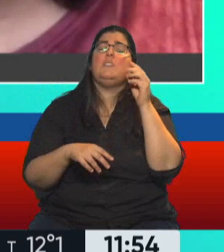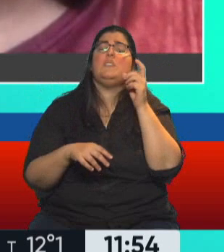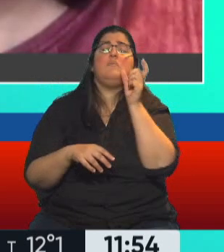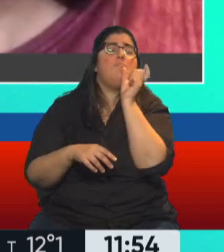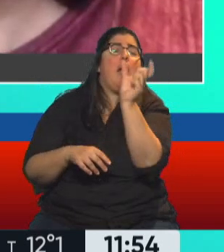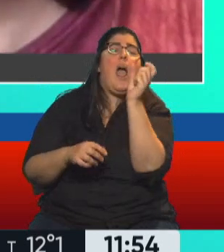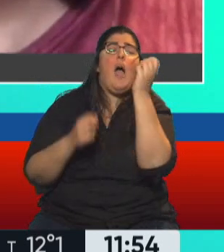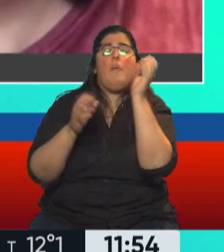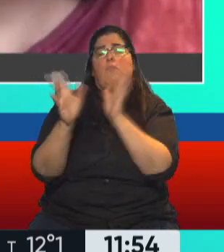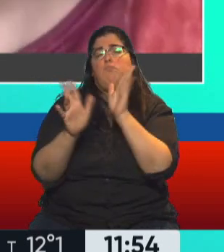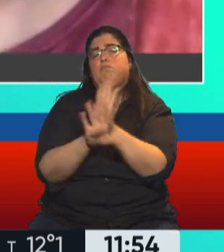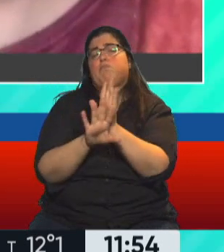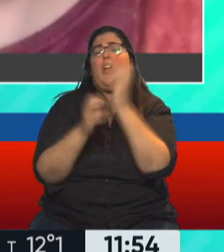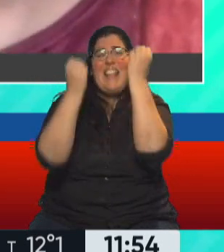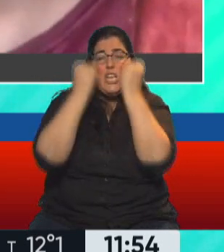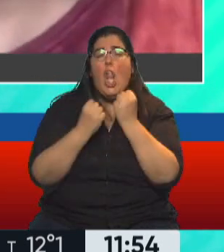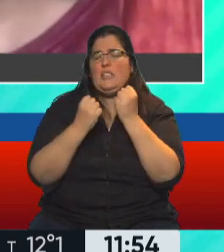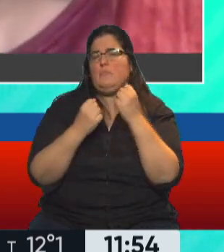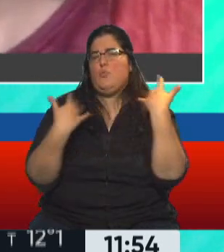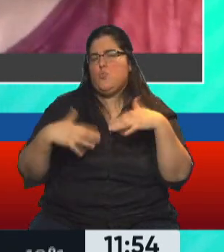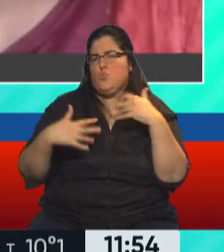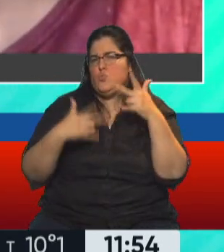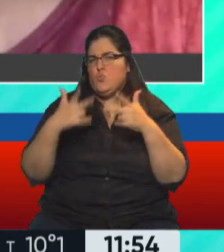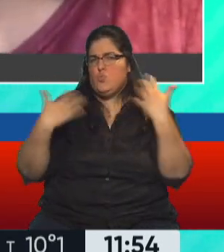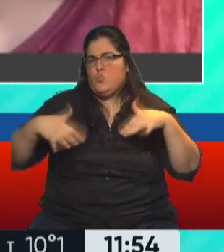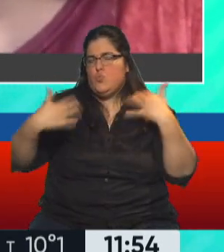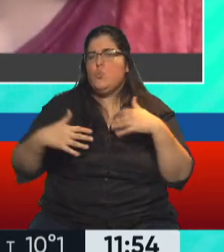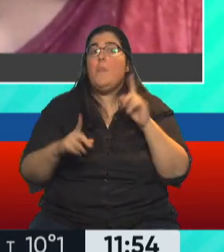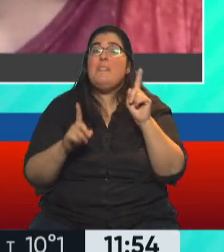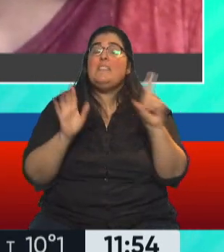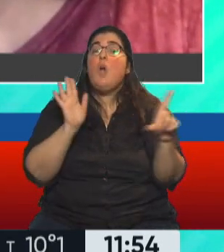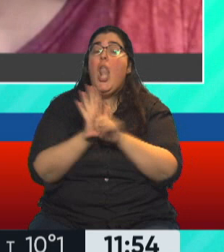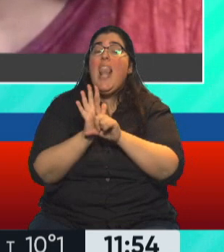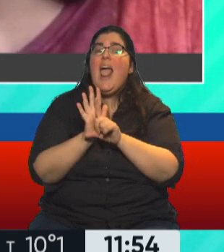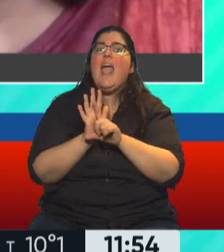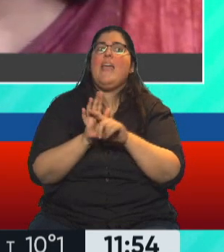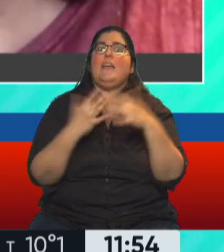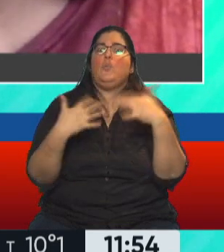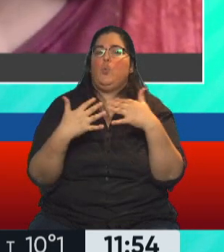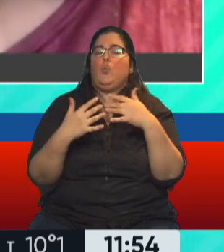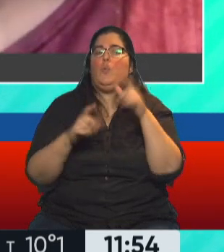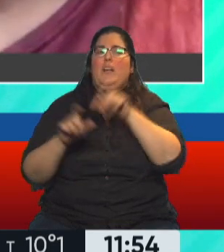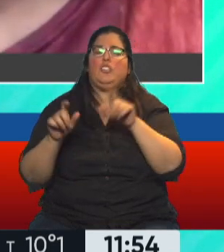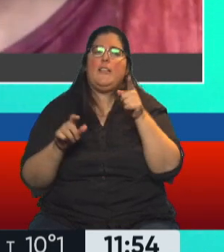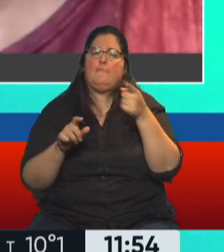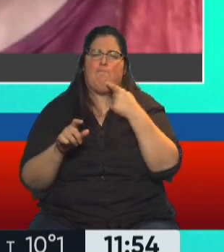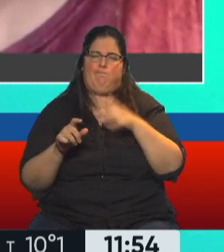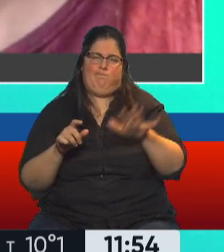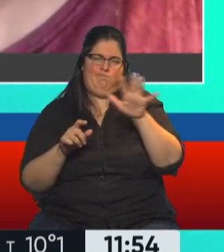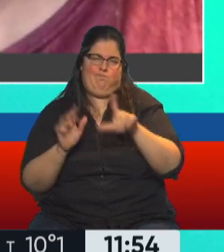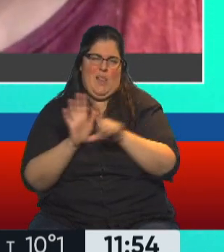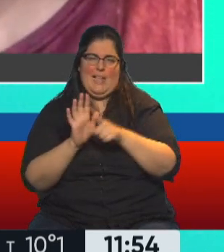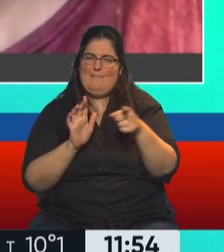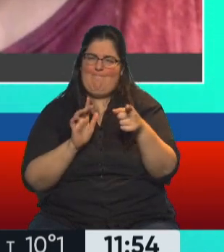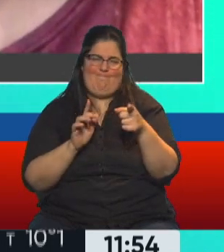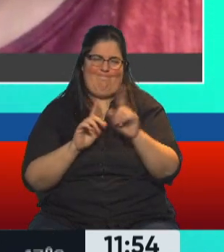terrorismo, y se ha creado también esta ley de apología. Esta ley es realmente bastante cuestionable, ¿no? Porque